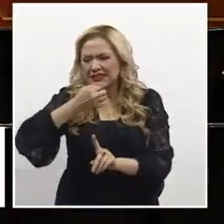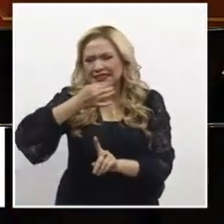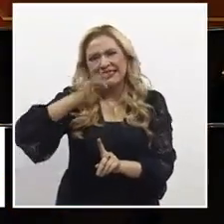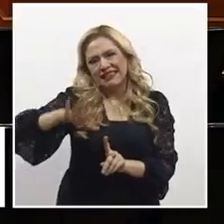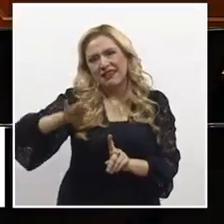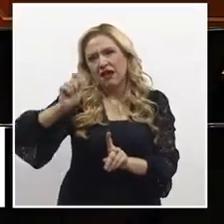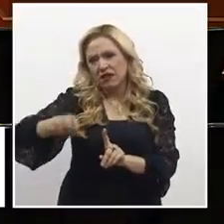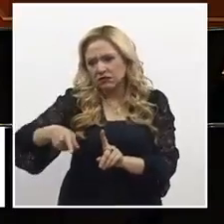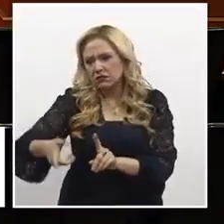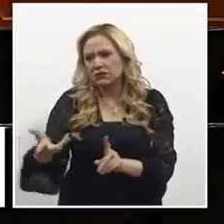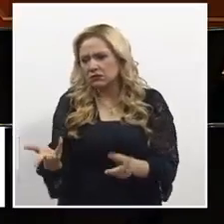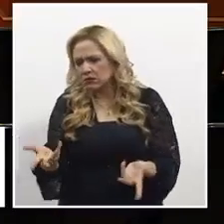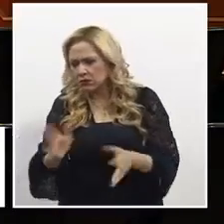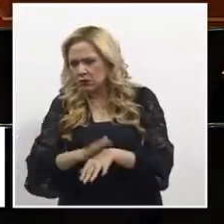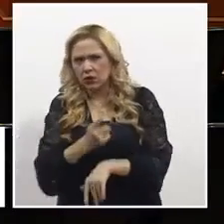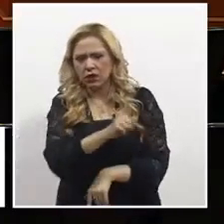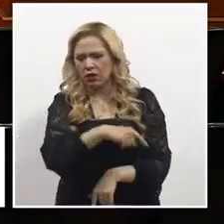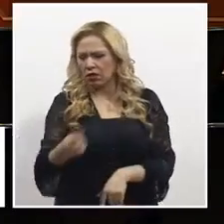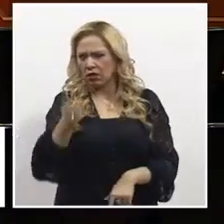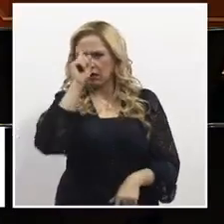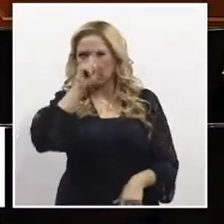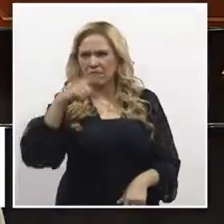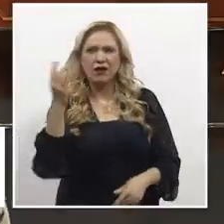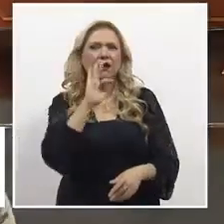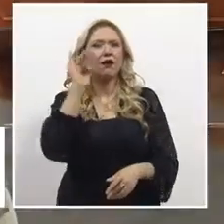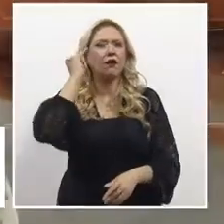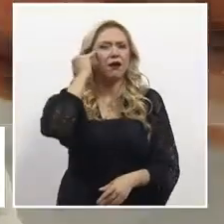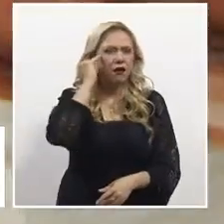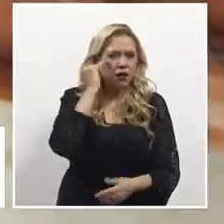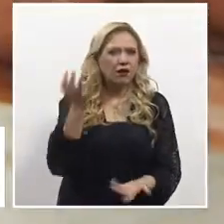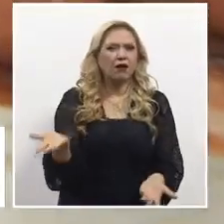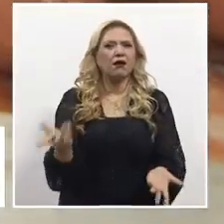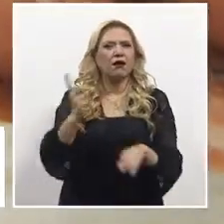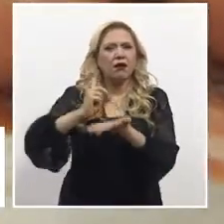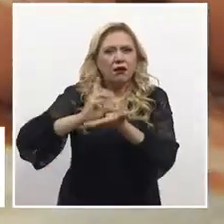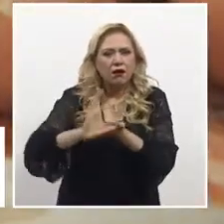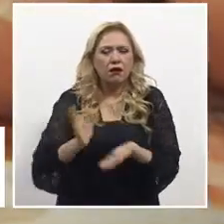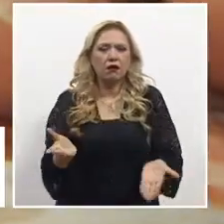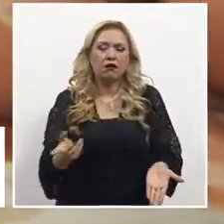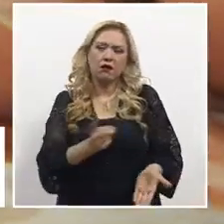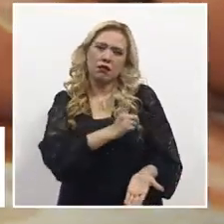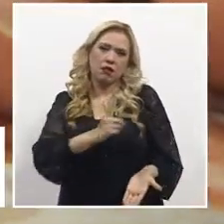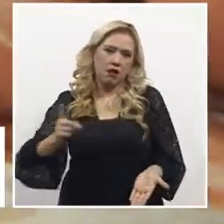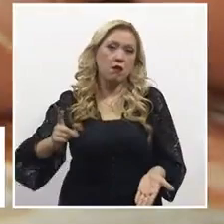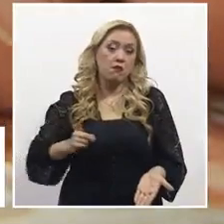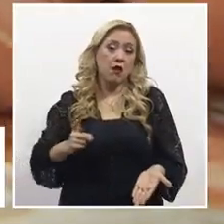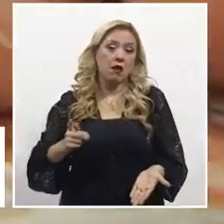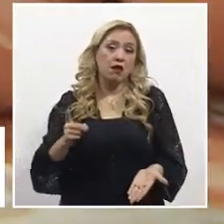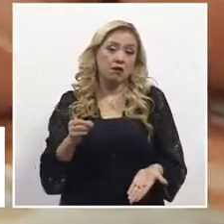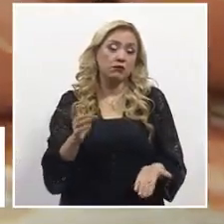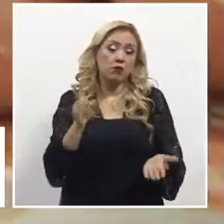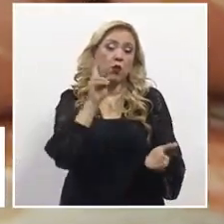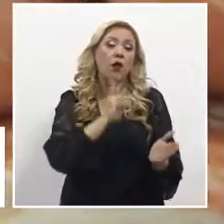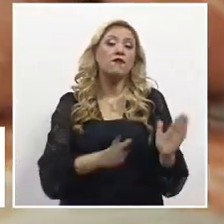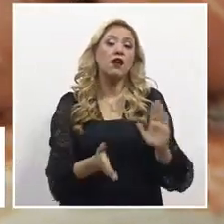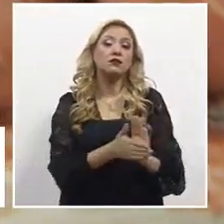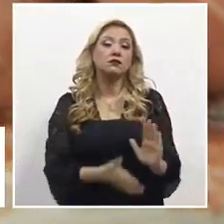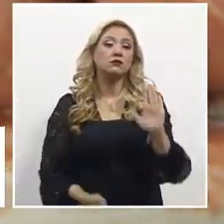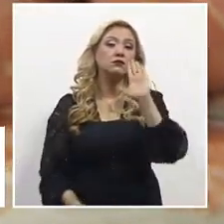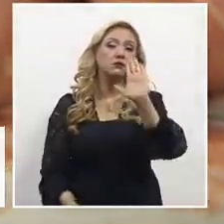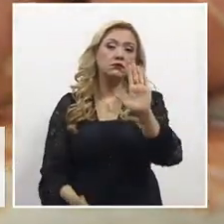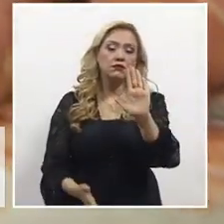Además, estableció que en caso de que no sean suficientes las pruebas, deberá buscar y solicitar pruebas adicionales con el fin de encontrar la